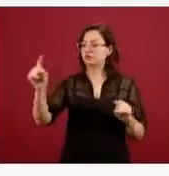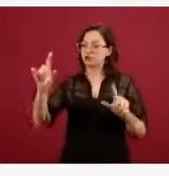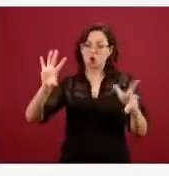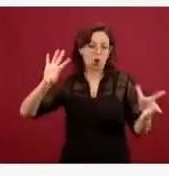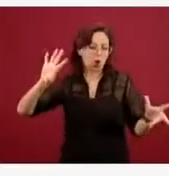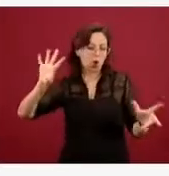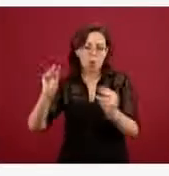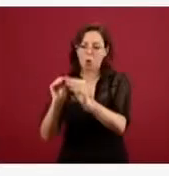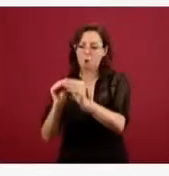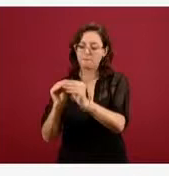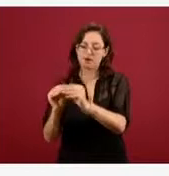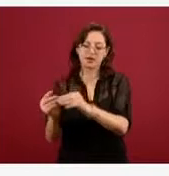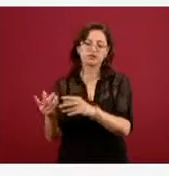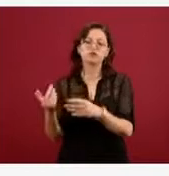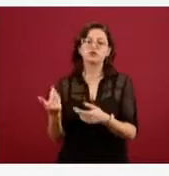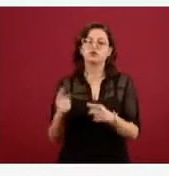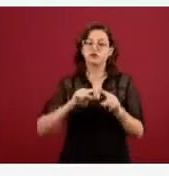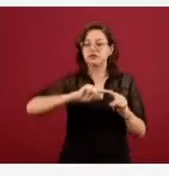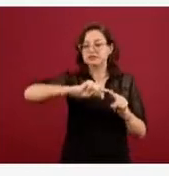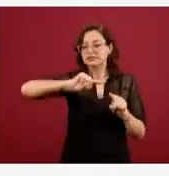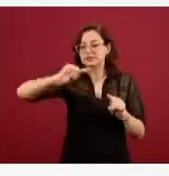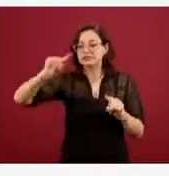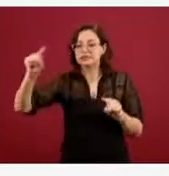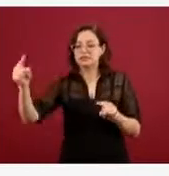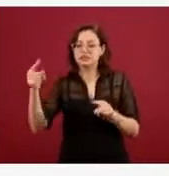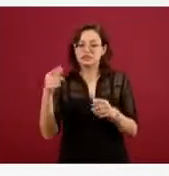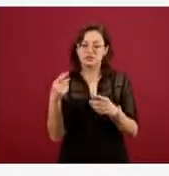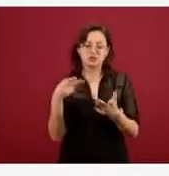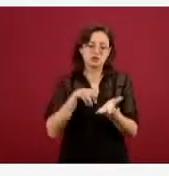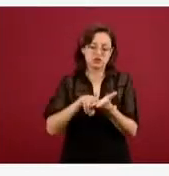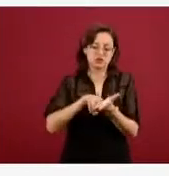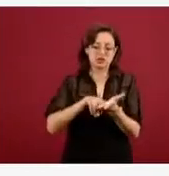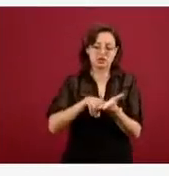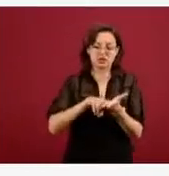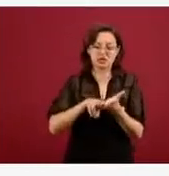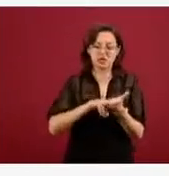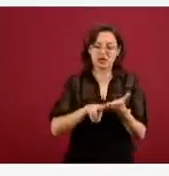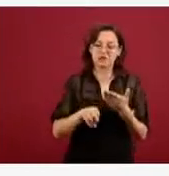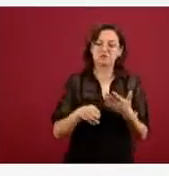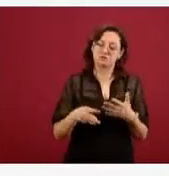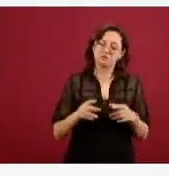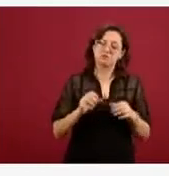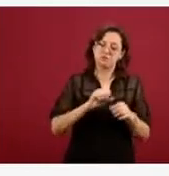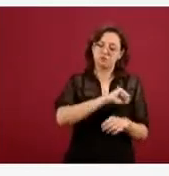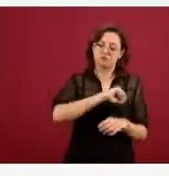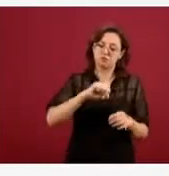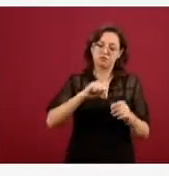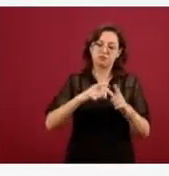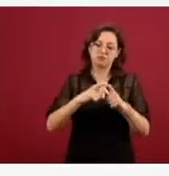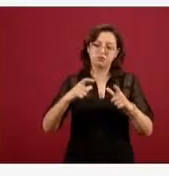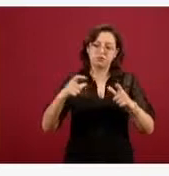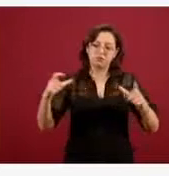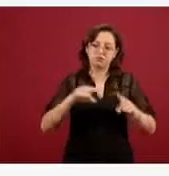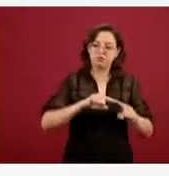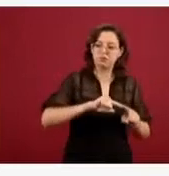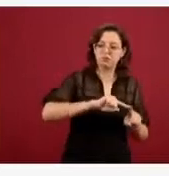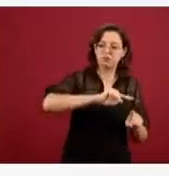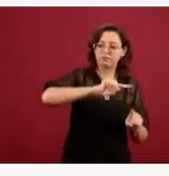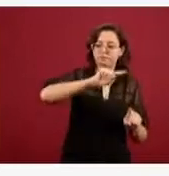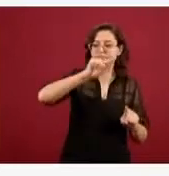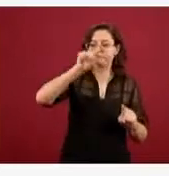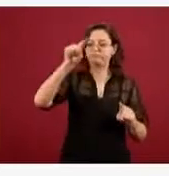decir, cómo se van acumulando, y es la línea de color oscuro que tiene un crecimiento, y también tenemos